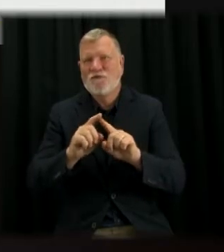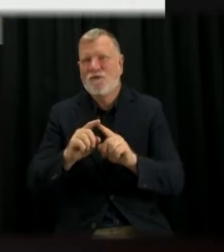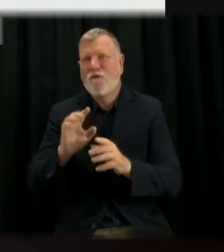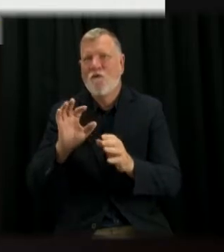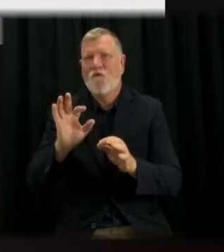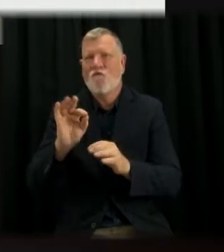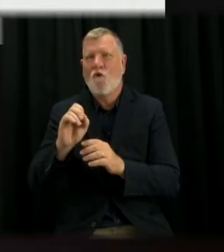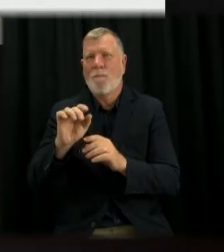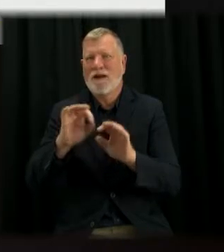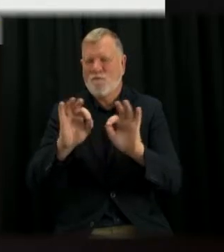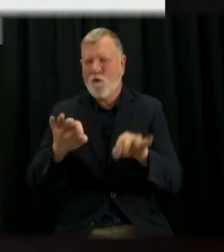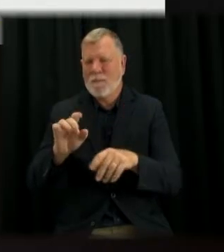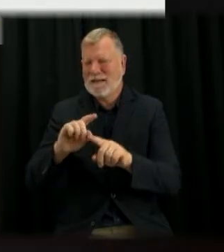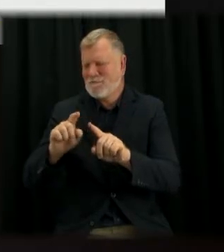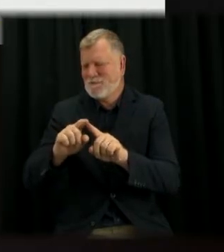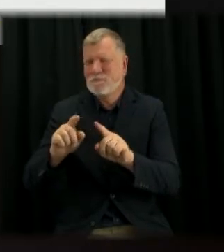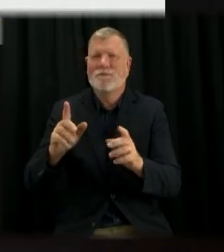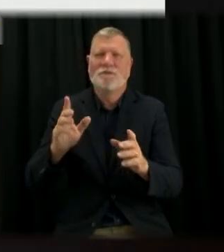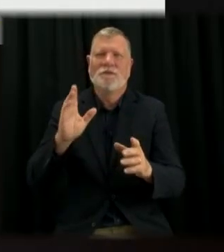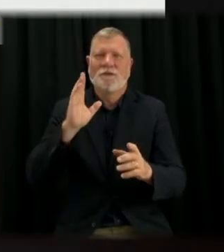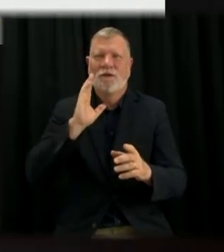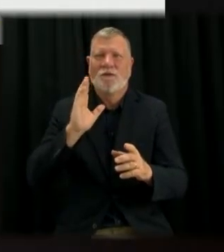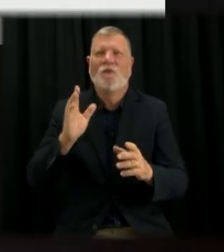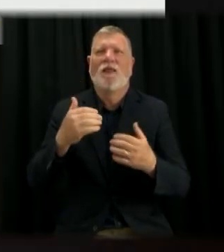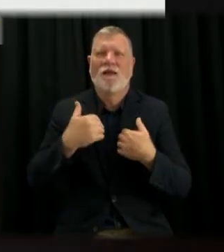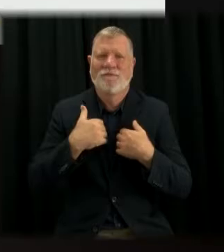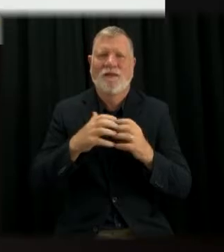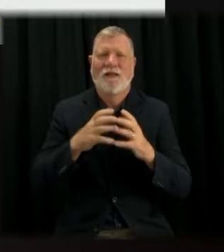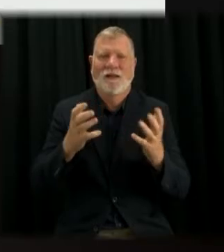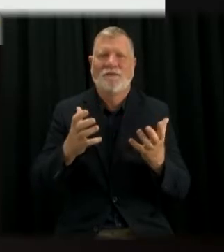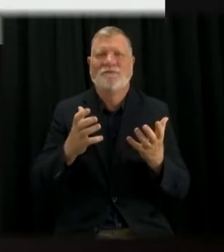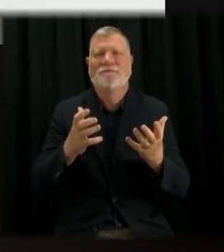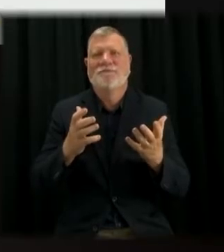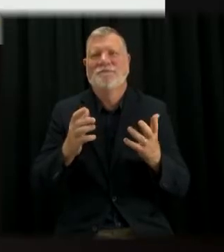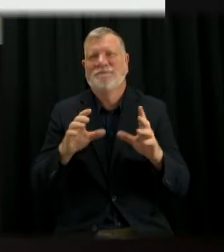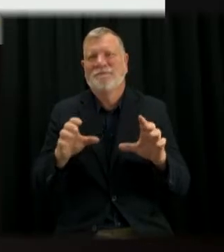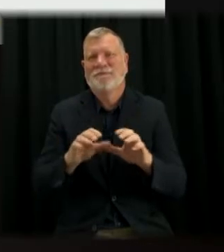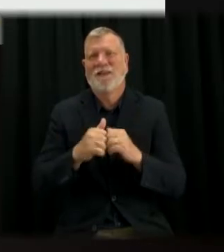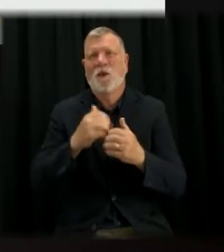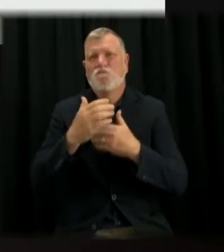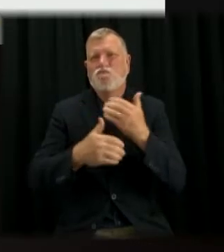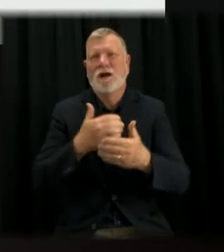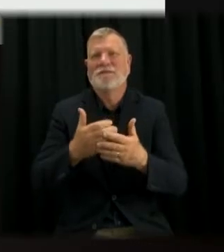se ofrece en formato Excel. Eso